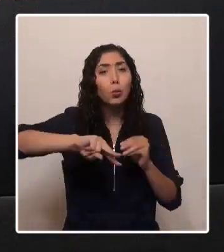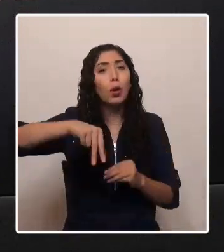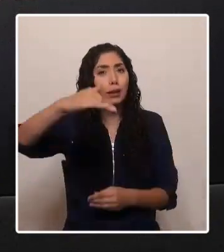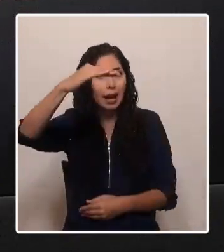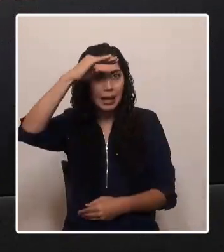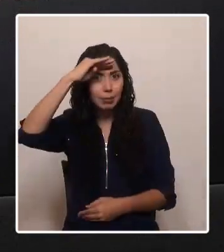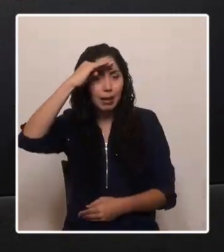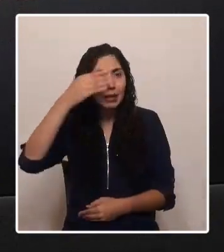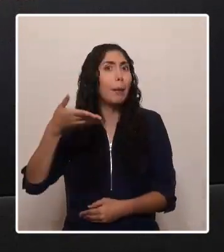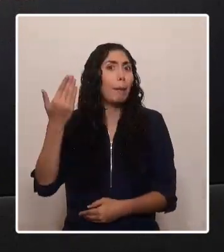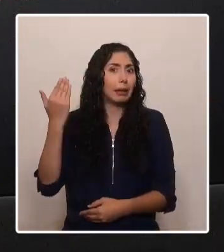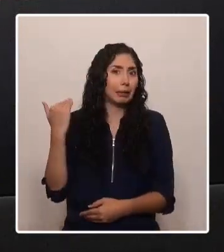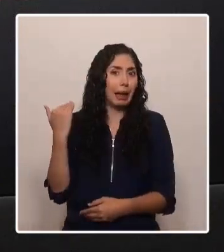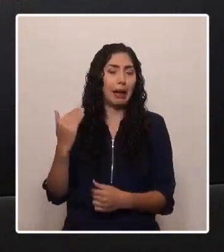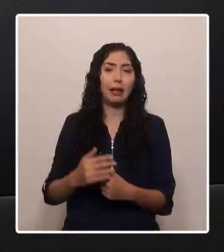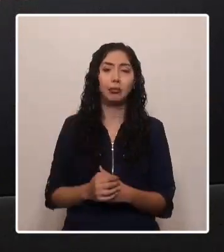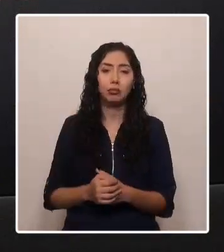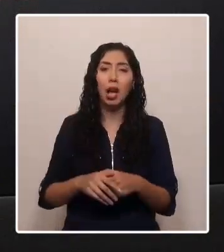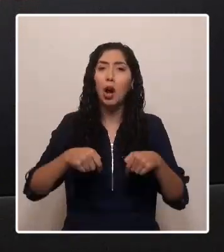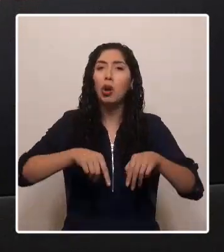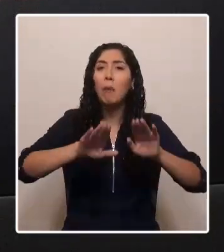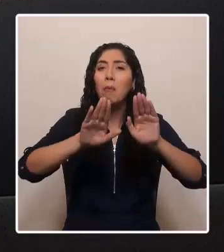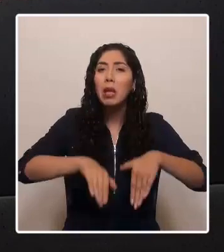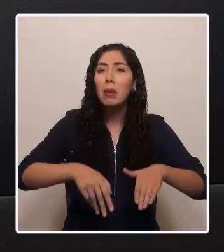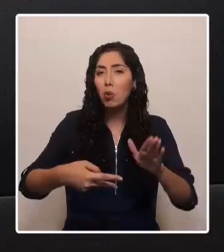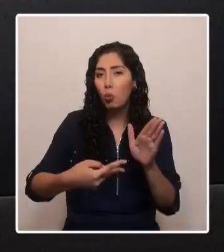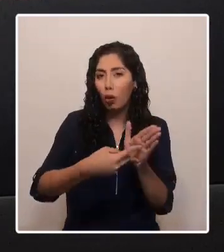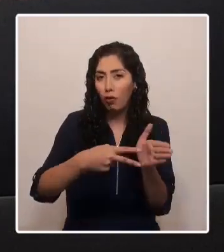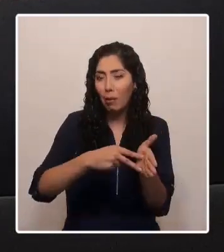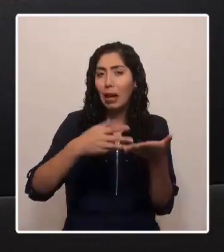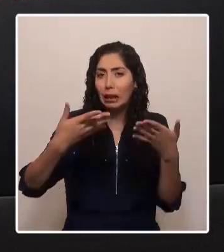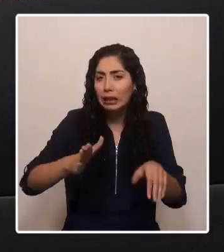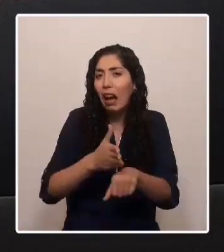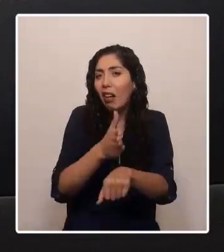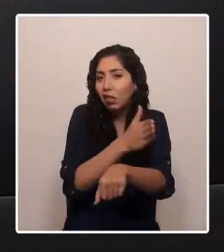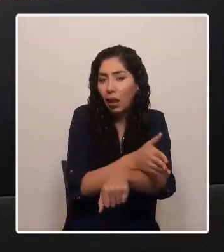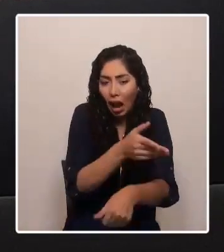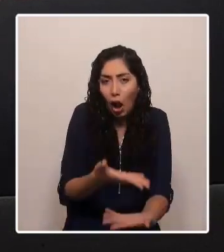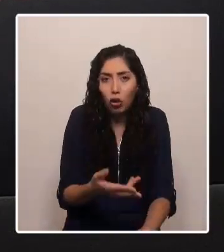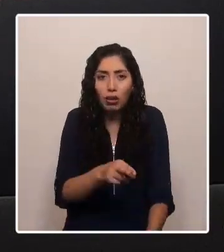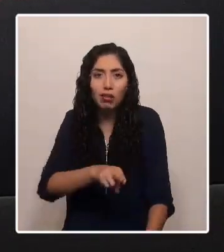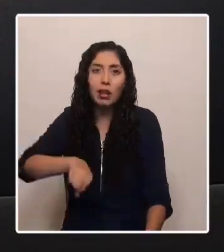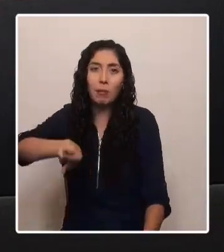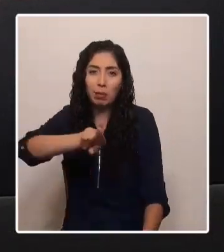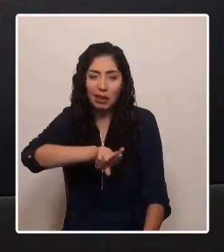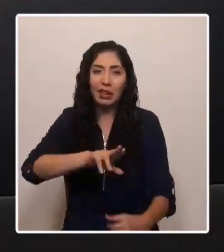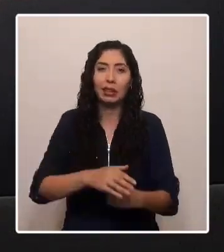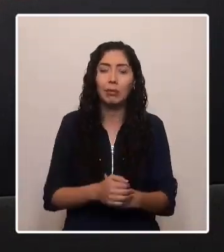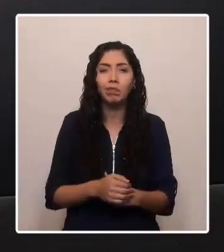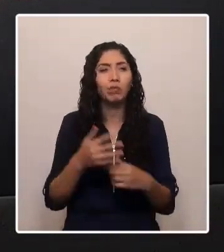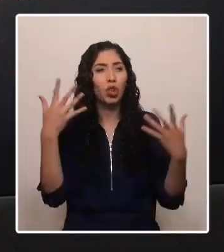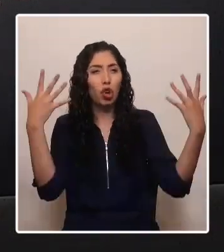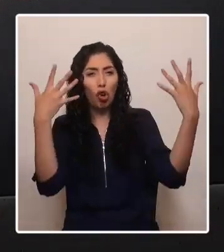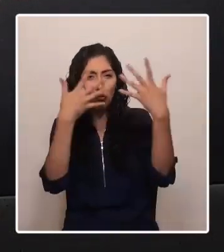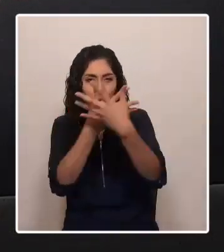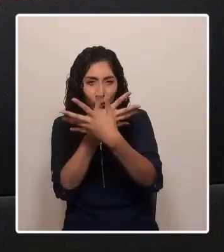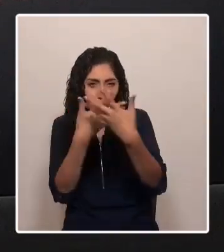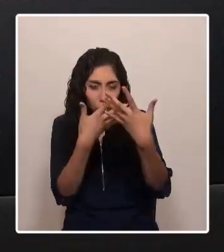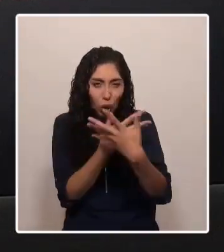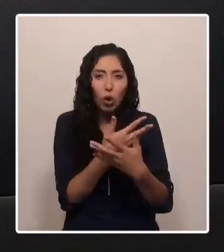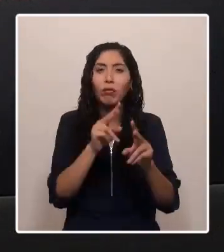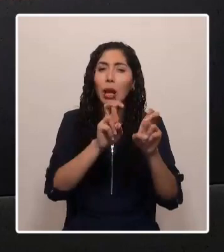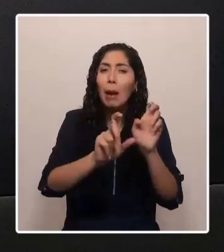Pleno, cayendo en los mismos problemas que ya hemos tenido antes. Maximalismo, confusión grave entre materias